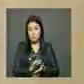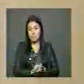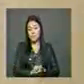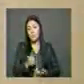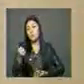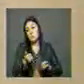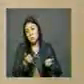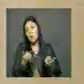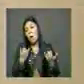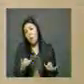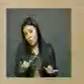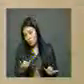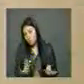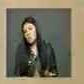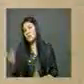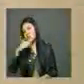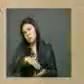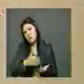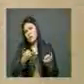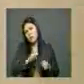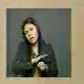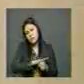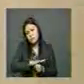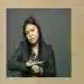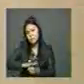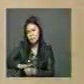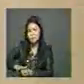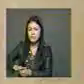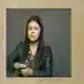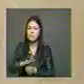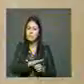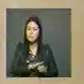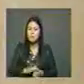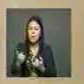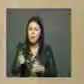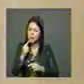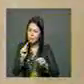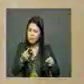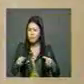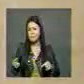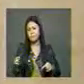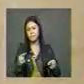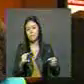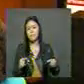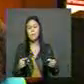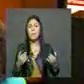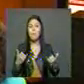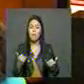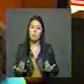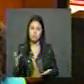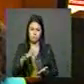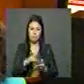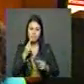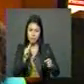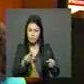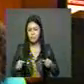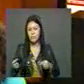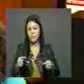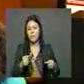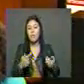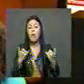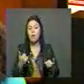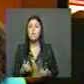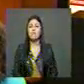al asunto y a los casos que, de los que se está discutiendo en esta audiencia, tendríamos que